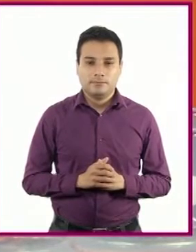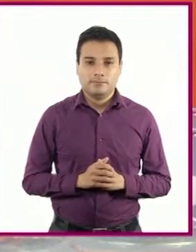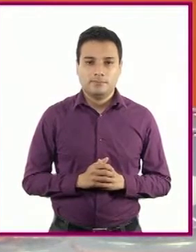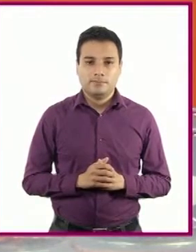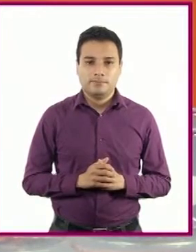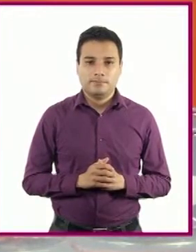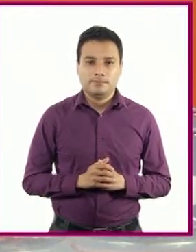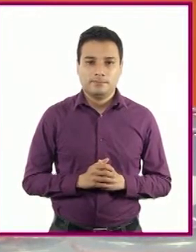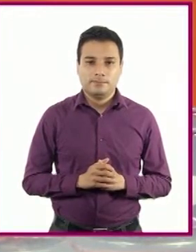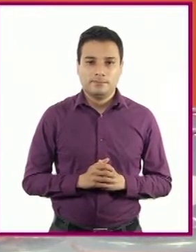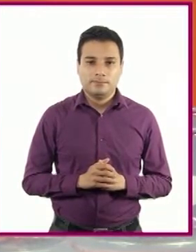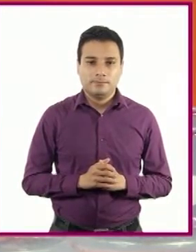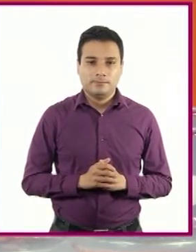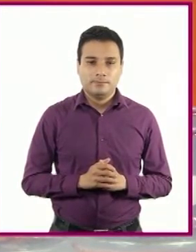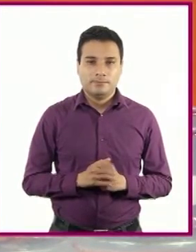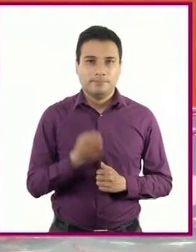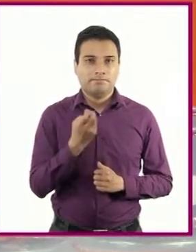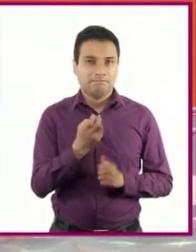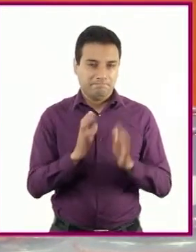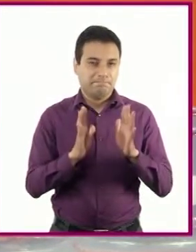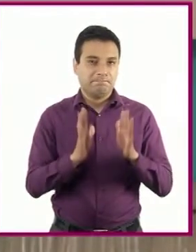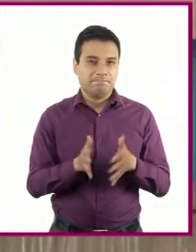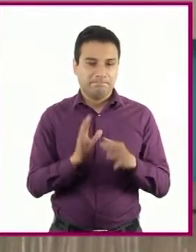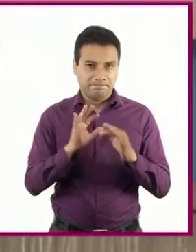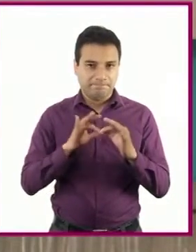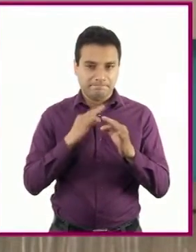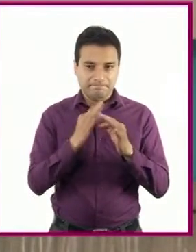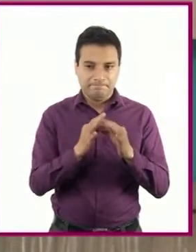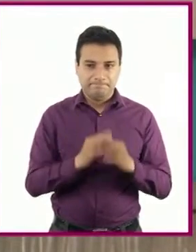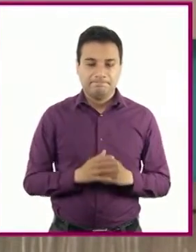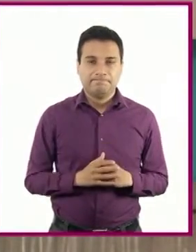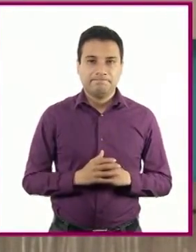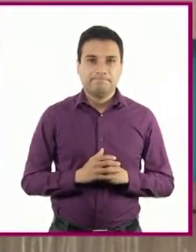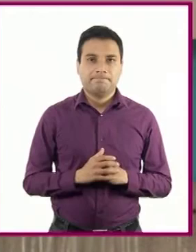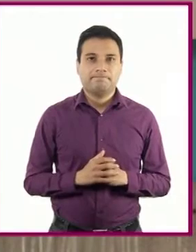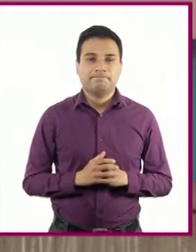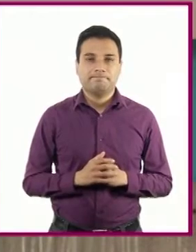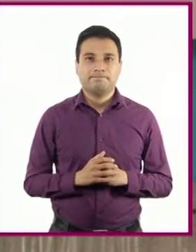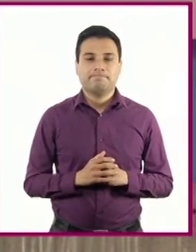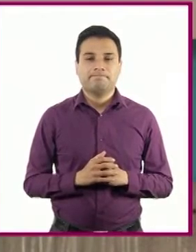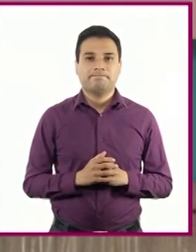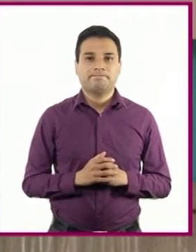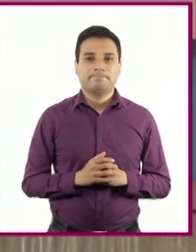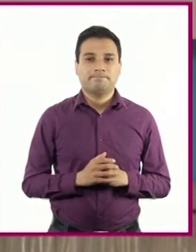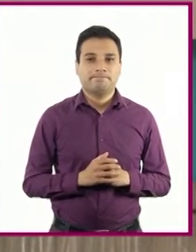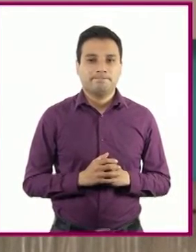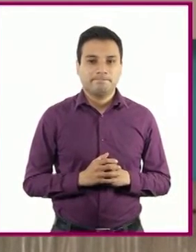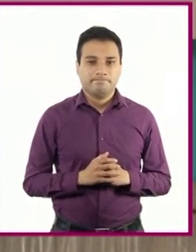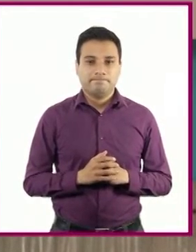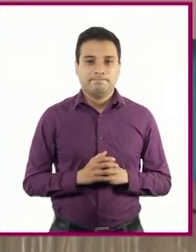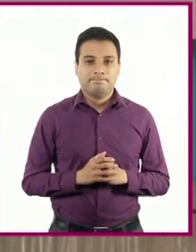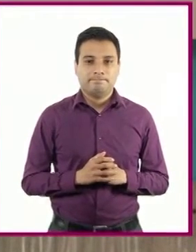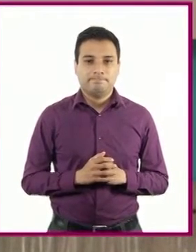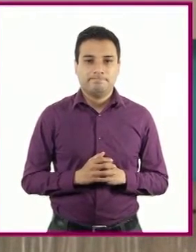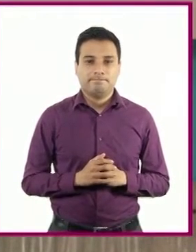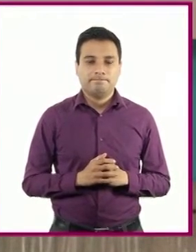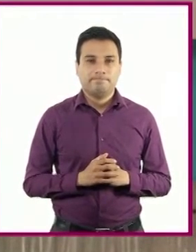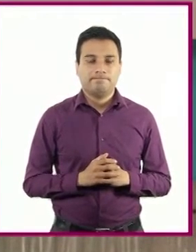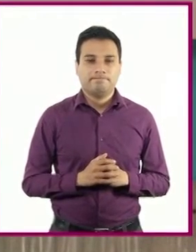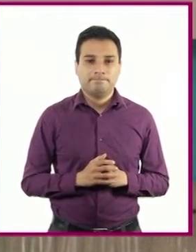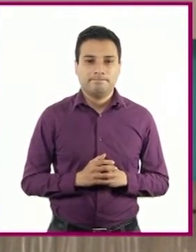¿Esto ya lo tenemos disuelto, maestro? Sí, maestra. Lo colocaré ahí.